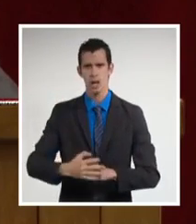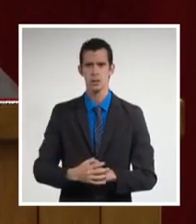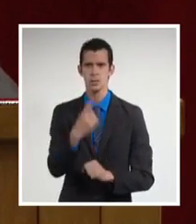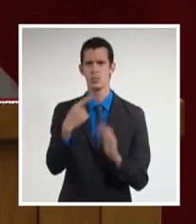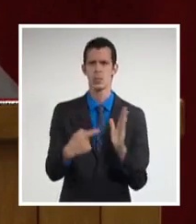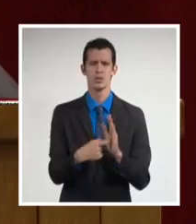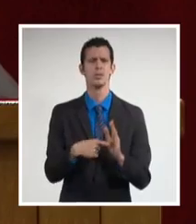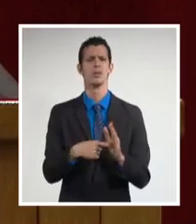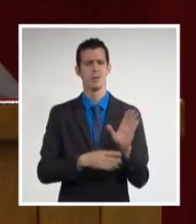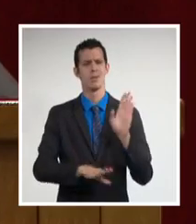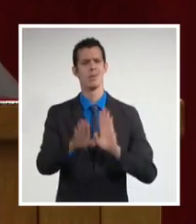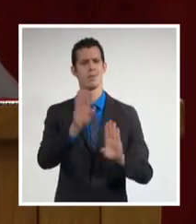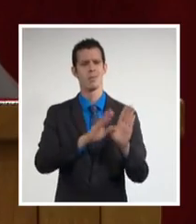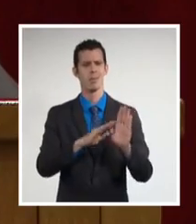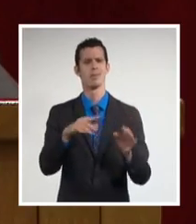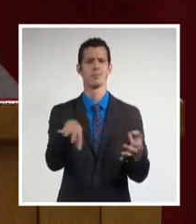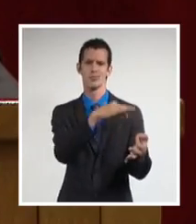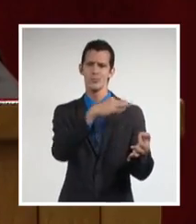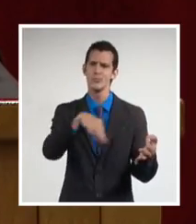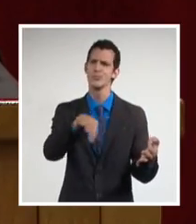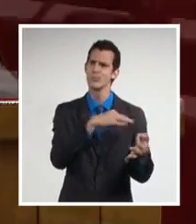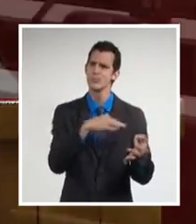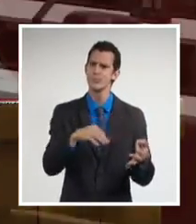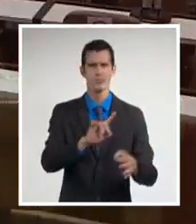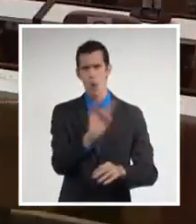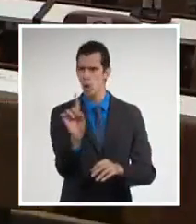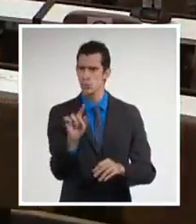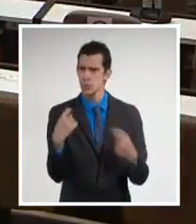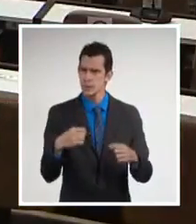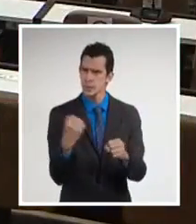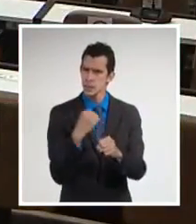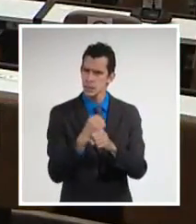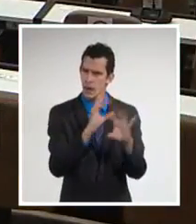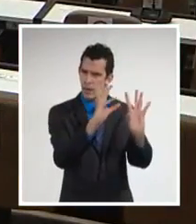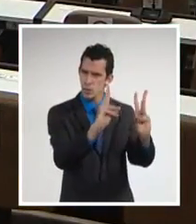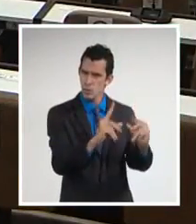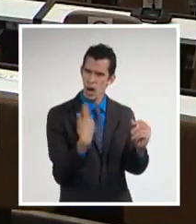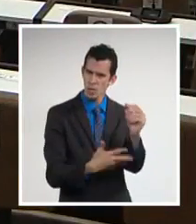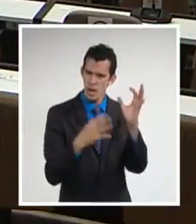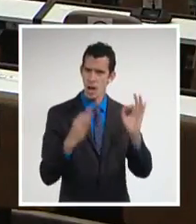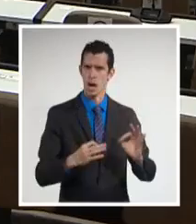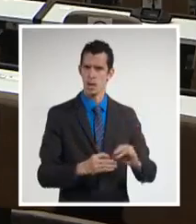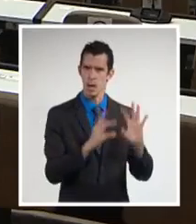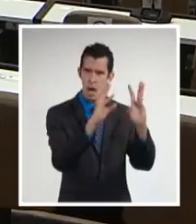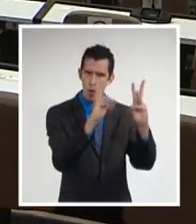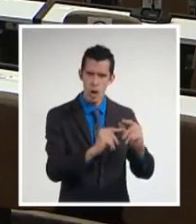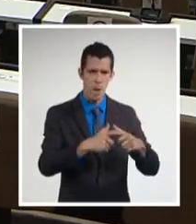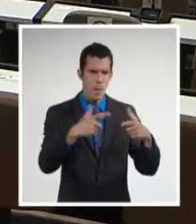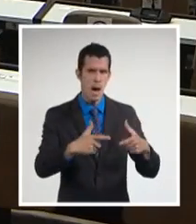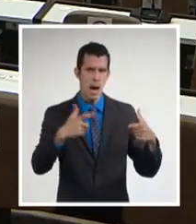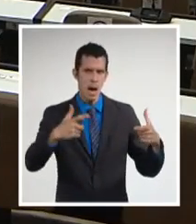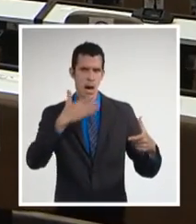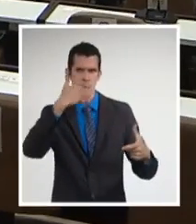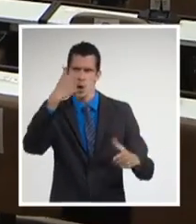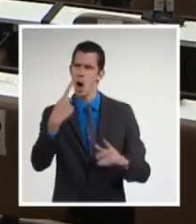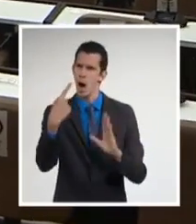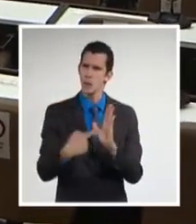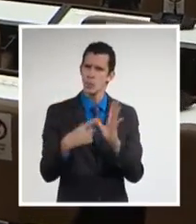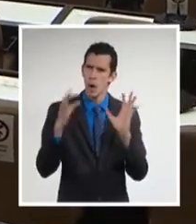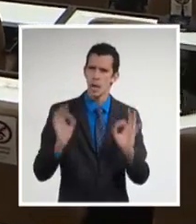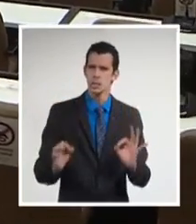estatal, aporte bienes y servicios de calidad. Este entretejido productivo del que ya disponemos y que